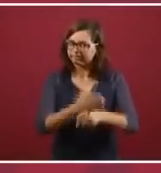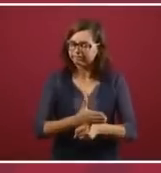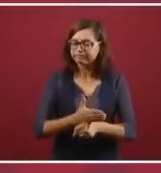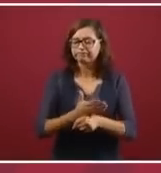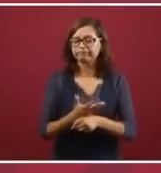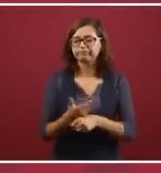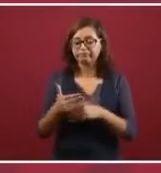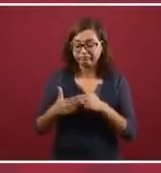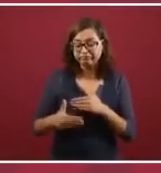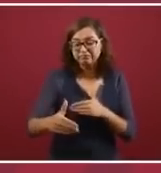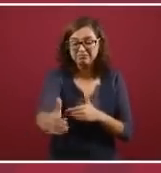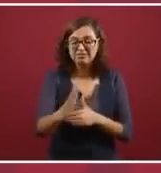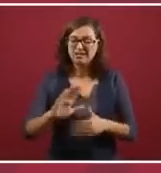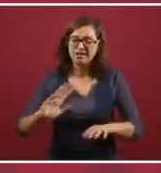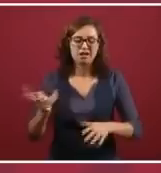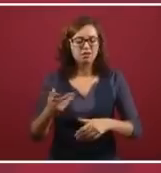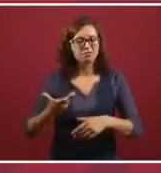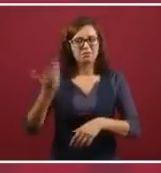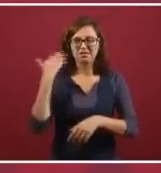pero no